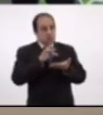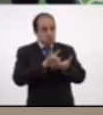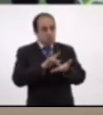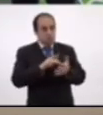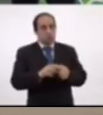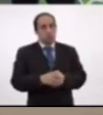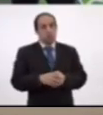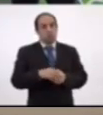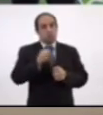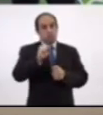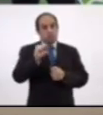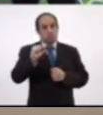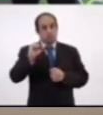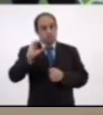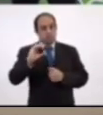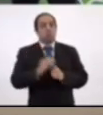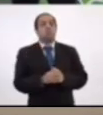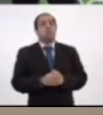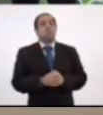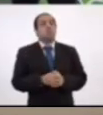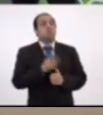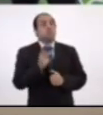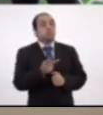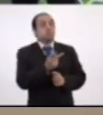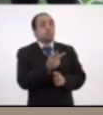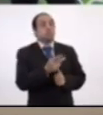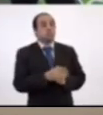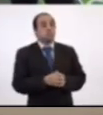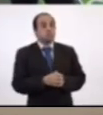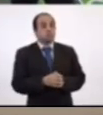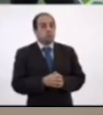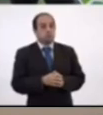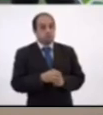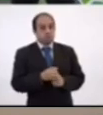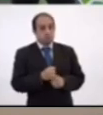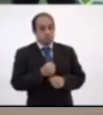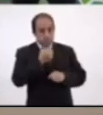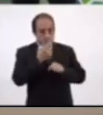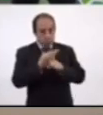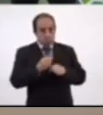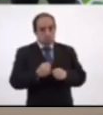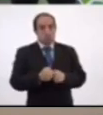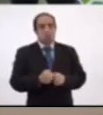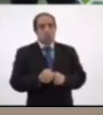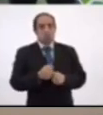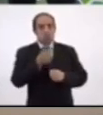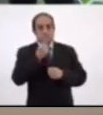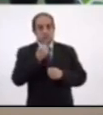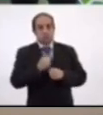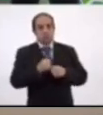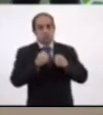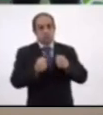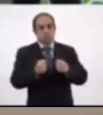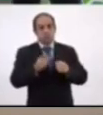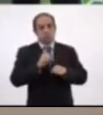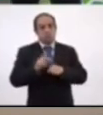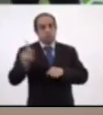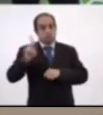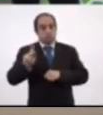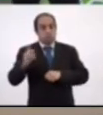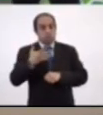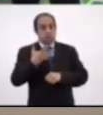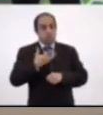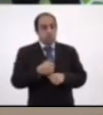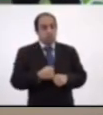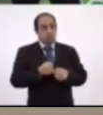de la SSC. Preguntarle si la Secretaría de Seguridad Ciudadana tomará la seguridad